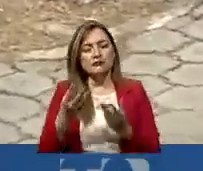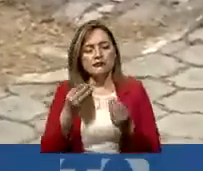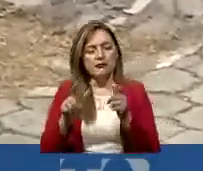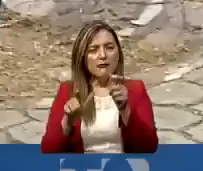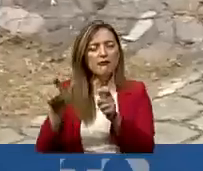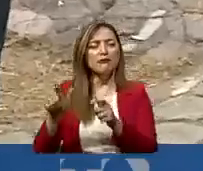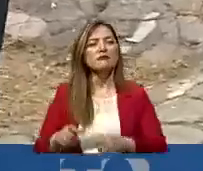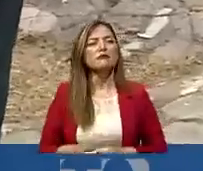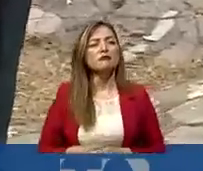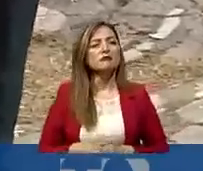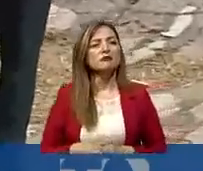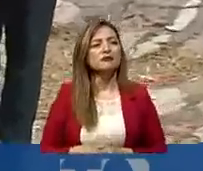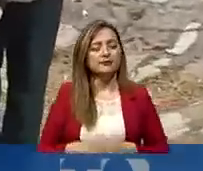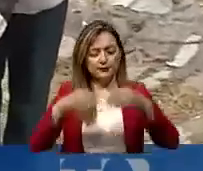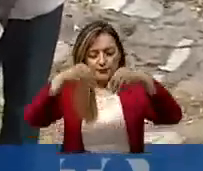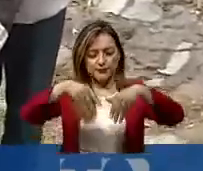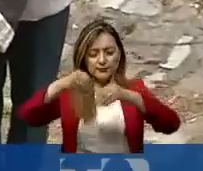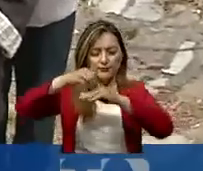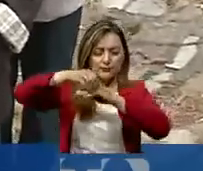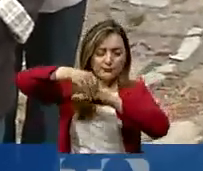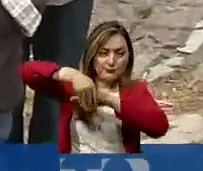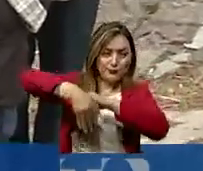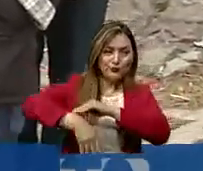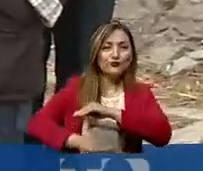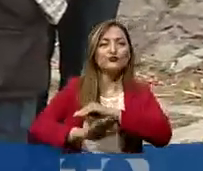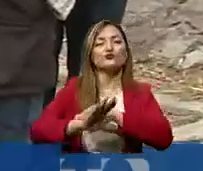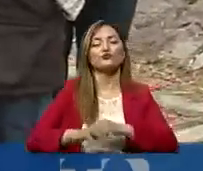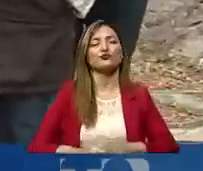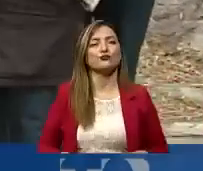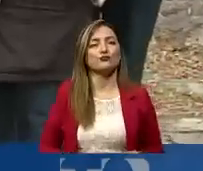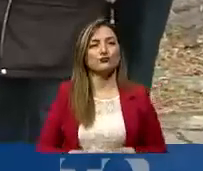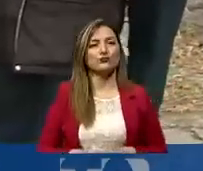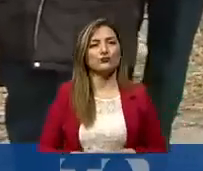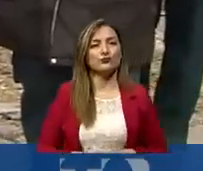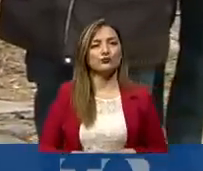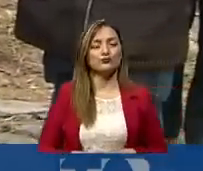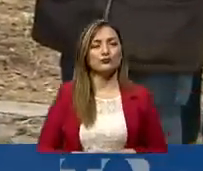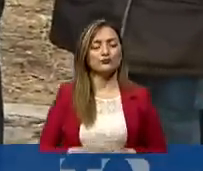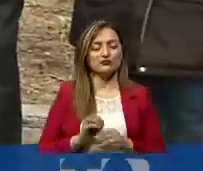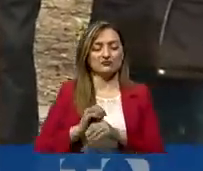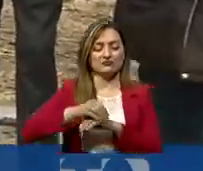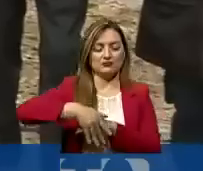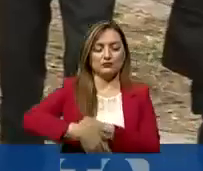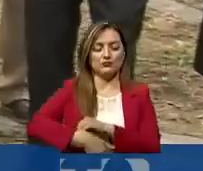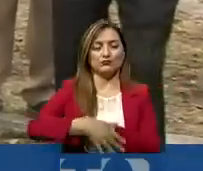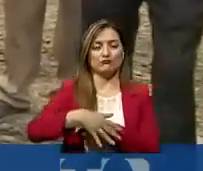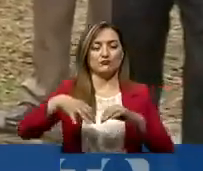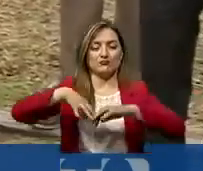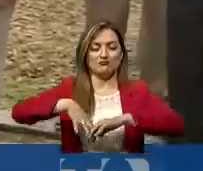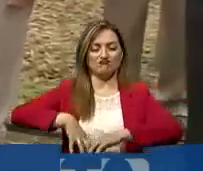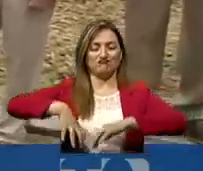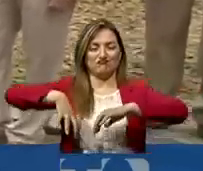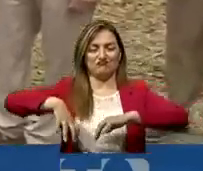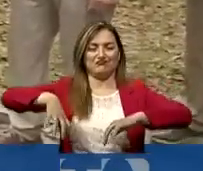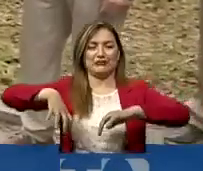la lluvia cae, el agua se filtra y como ustedes saben, eso puede provocar que este agujero se haga cada